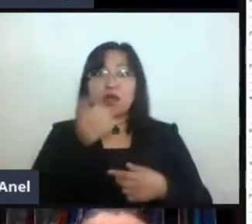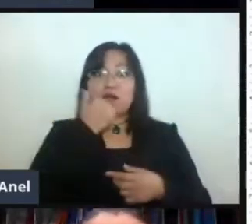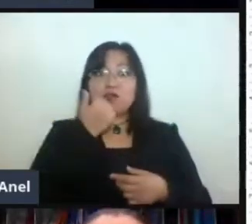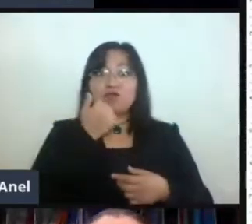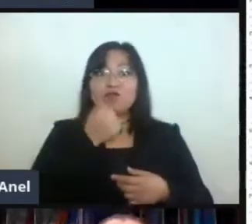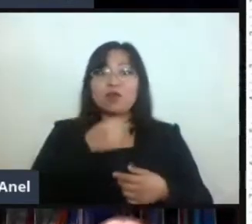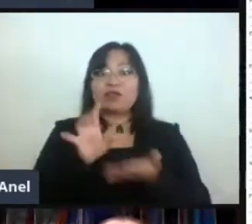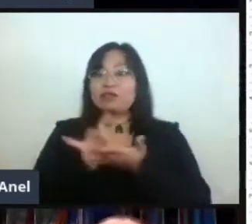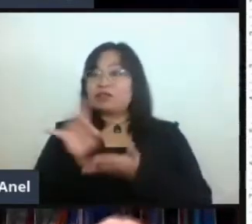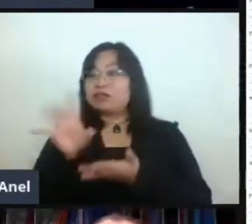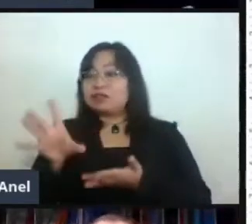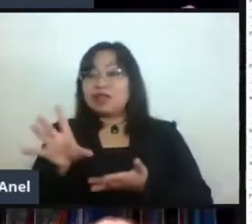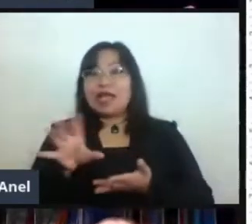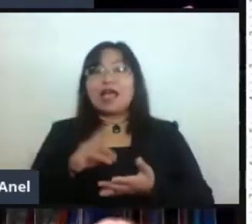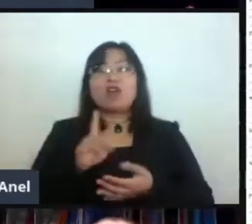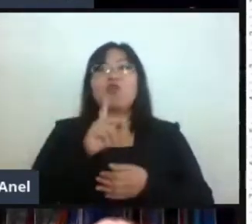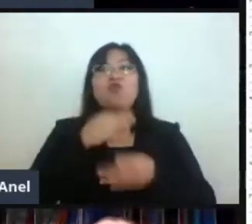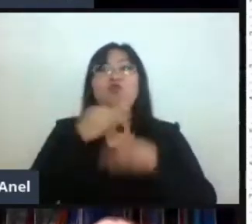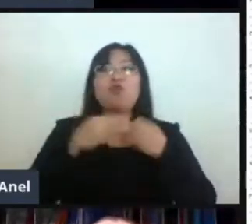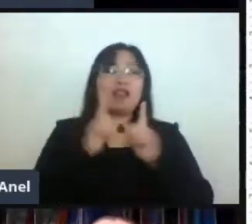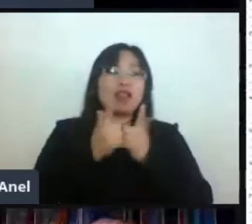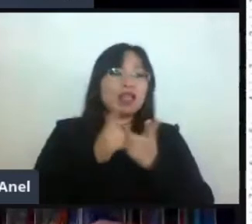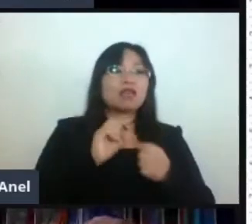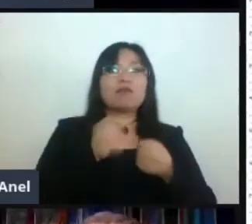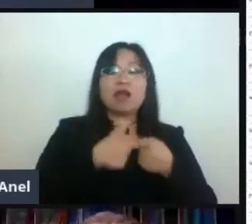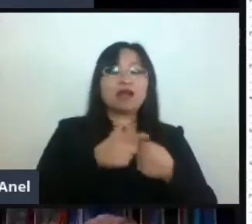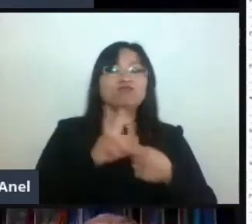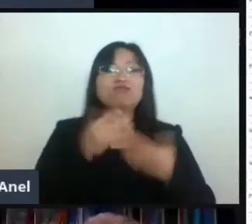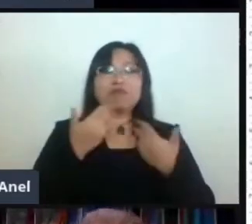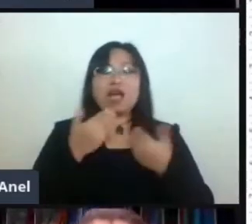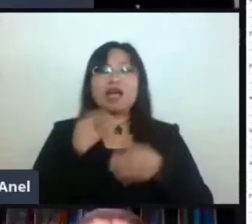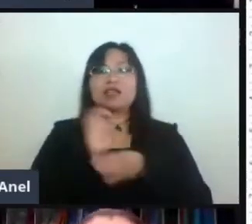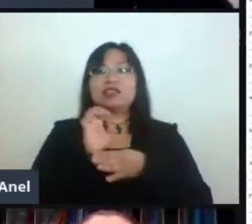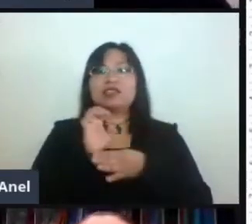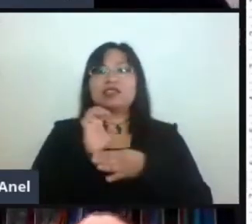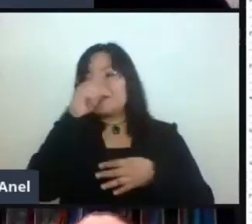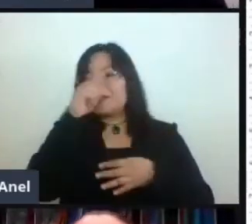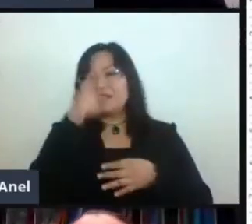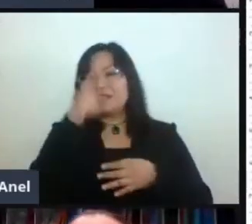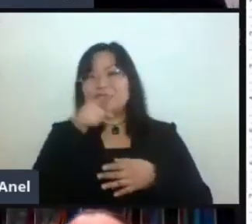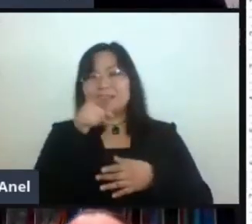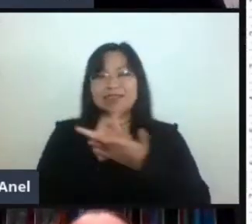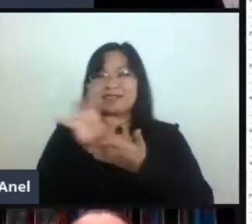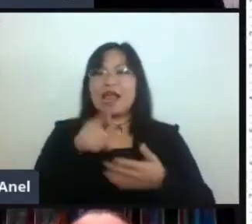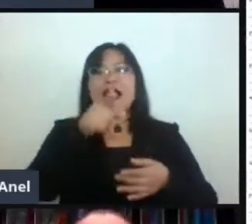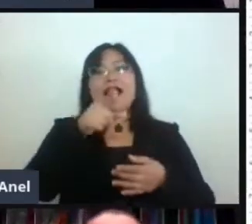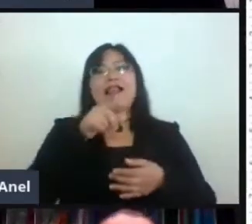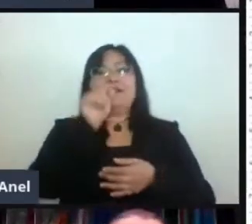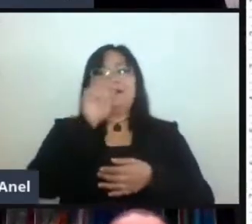guías de estudio y evaluarles y retroalimentarles en ese sentido. No de manera